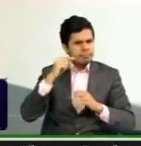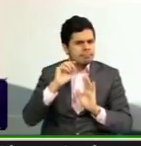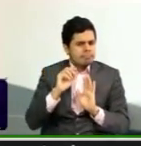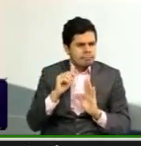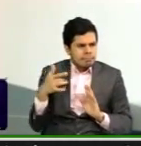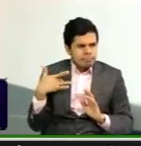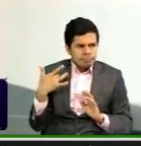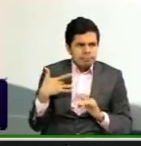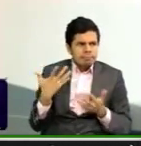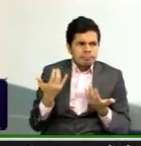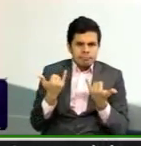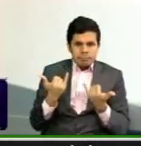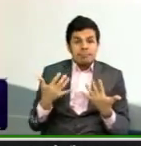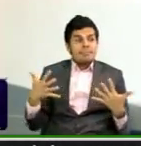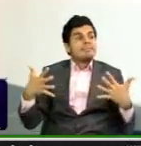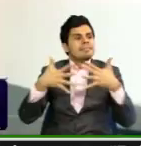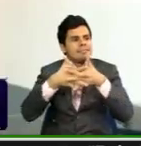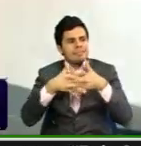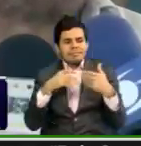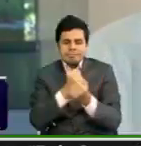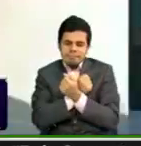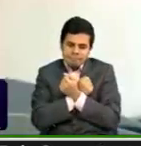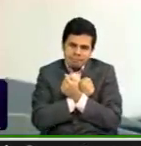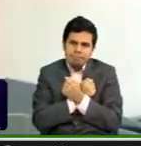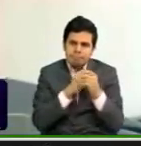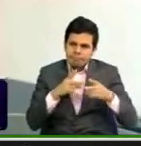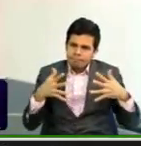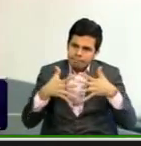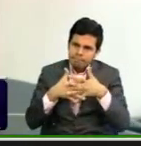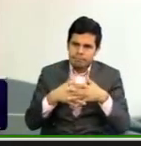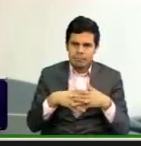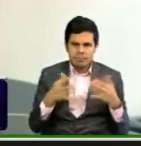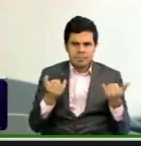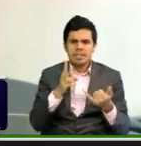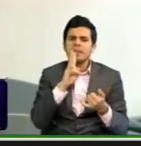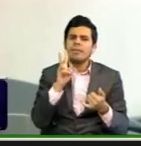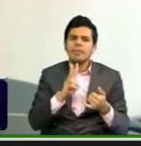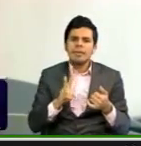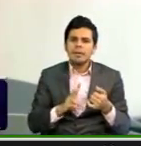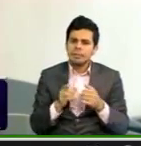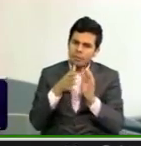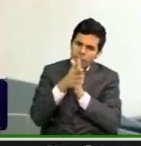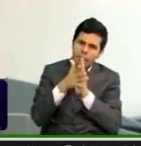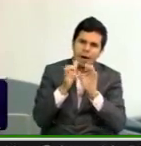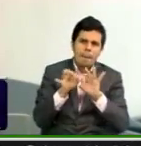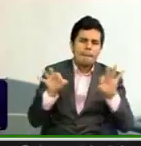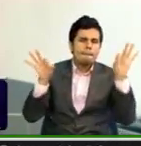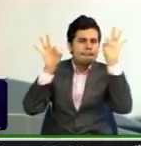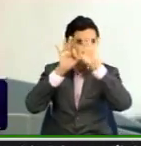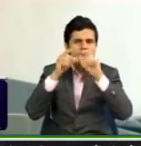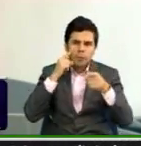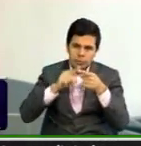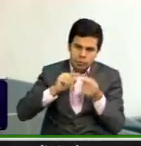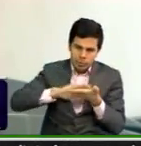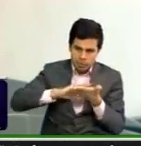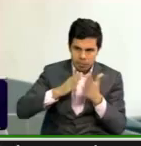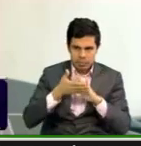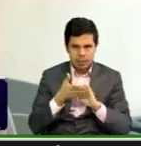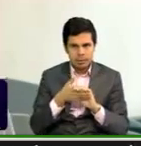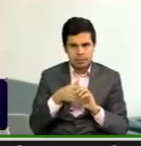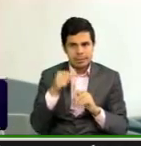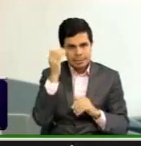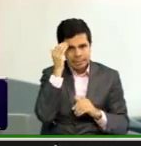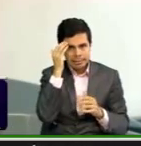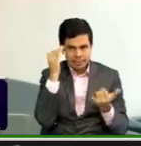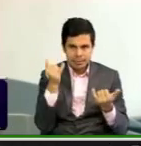al de la integración de nuestros pueblos venezuela está dando un papel fundamental para la paz y debe seguir jugando este papel